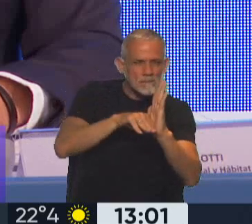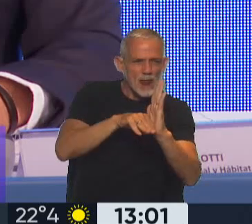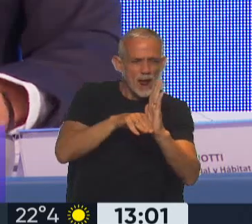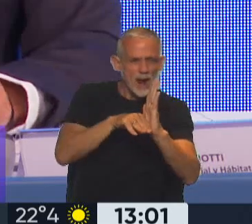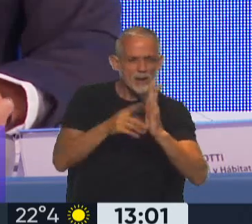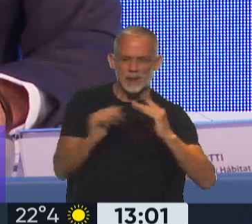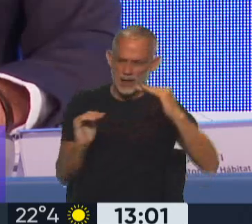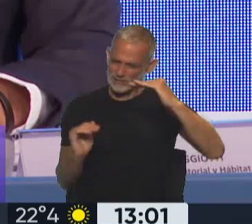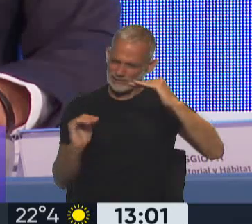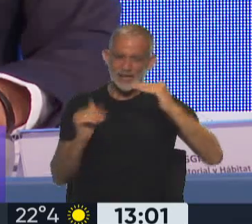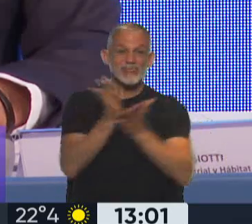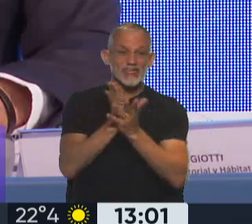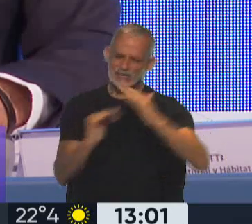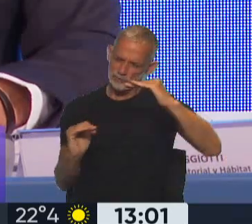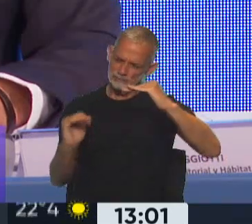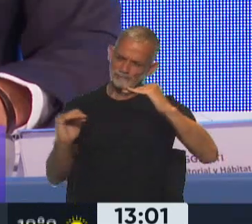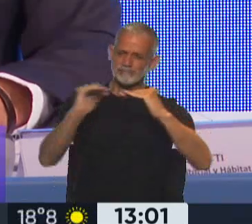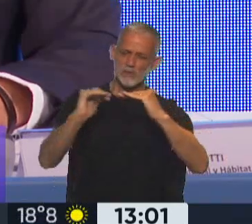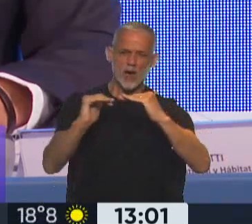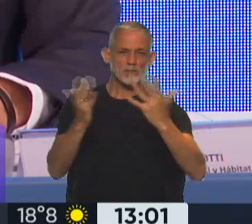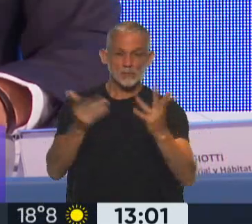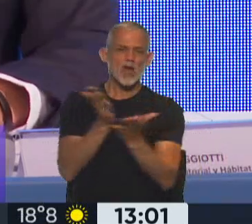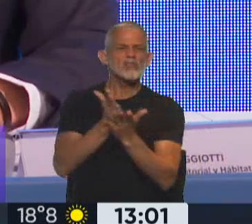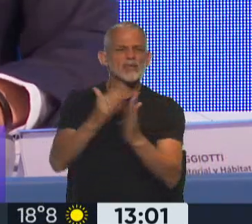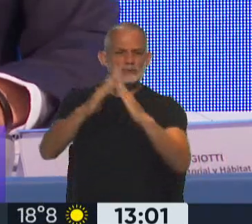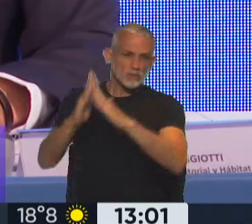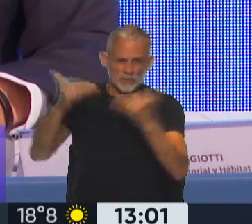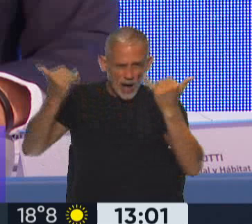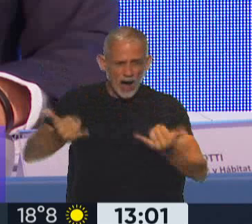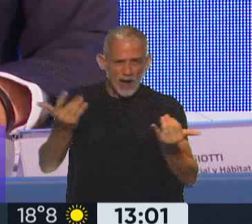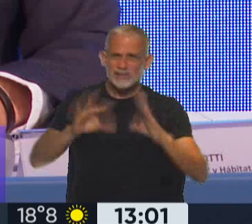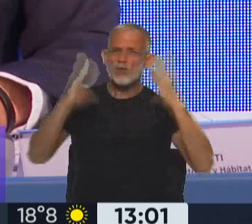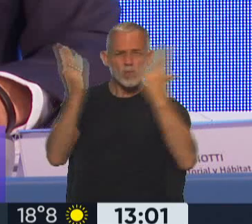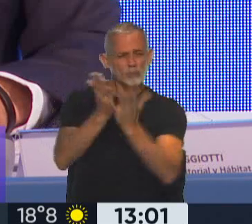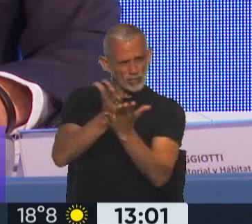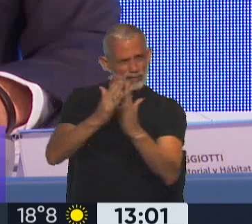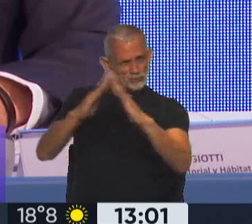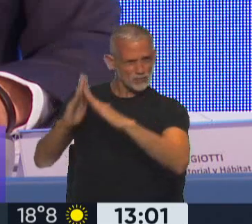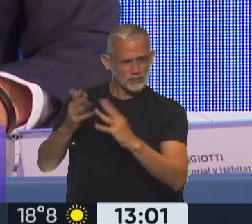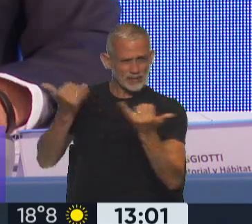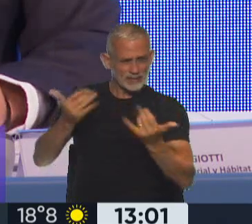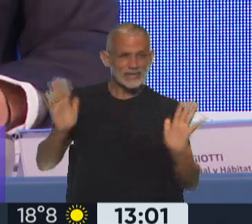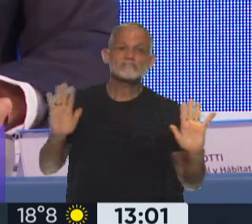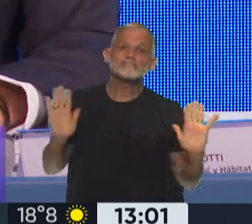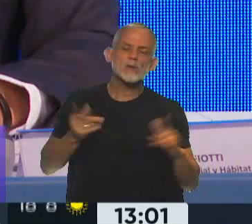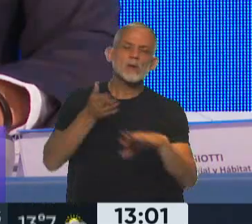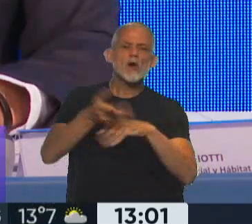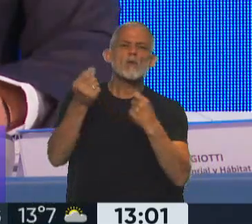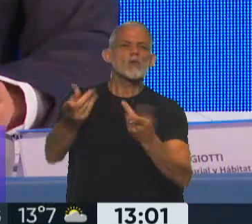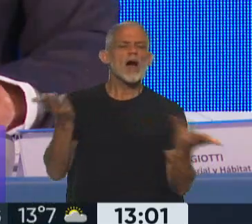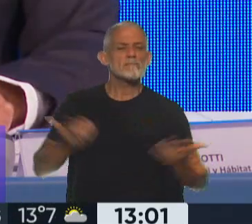de igualación de derechos, porque derecho a la vivienda hay en el mundo, el problema es la